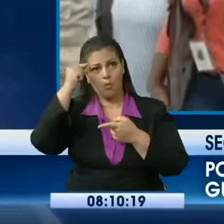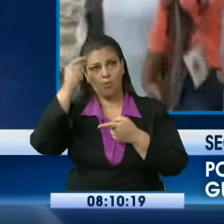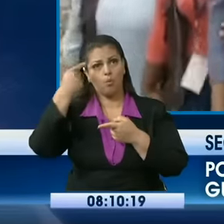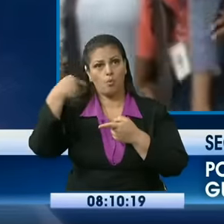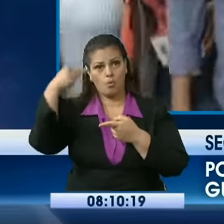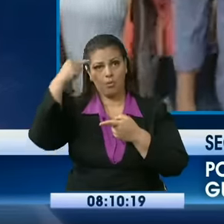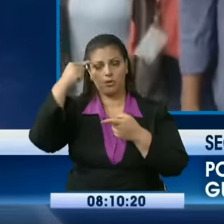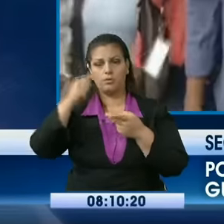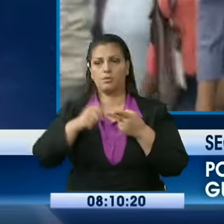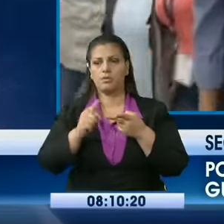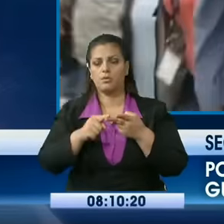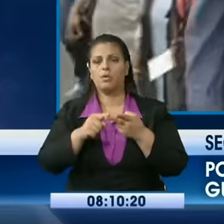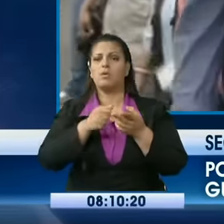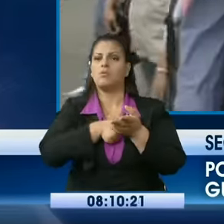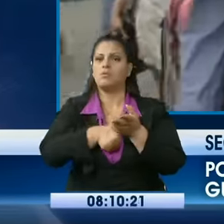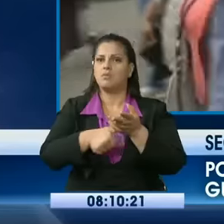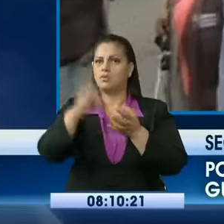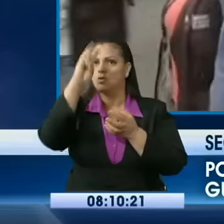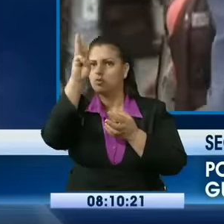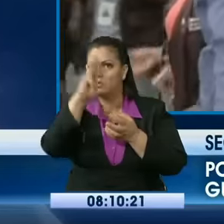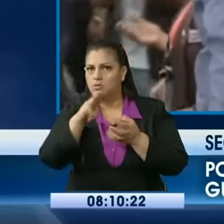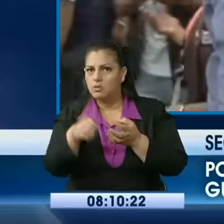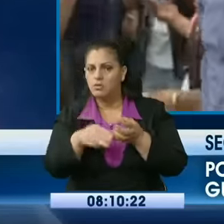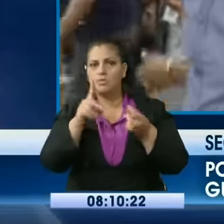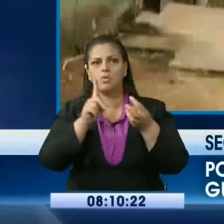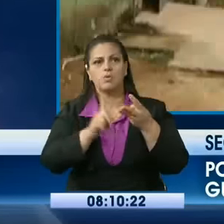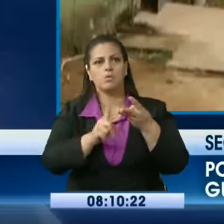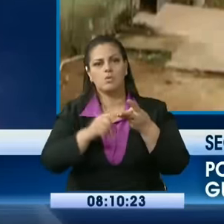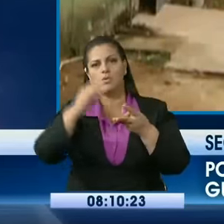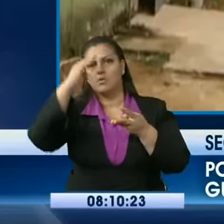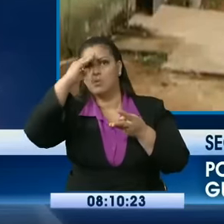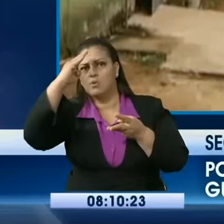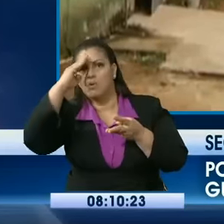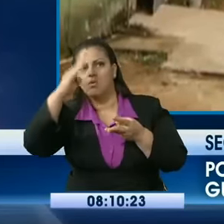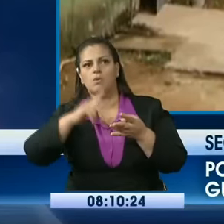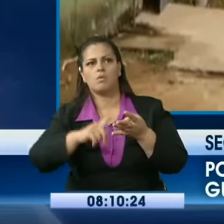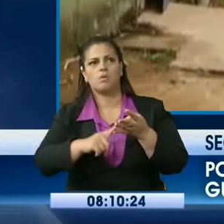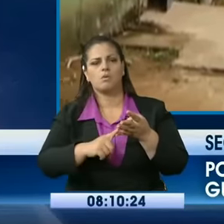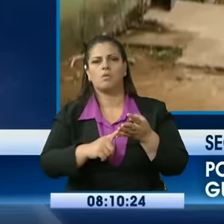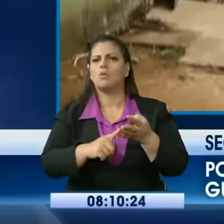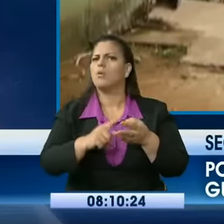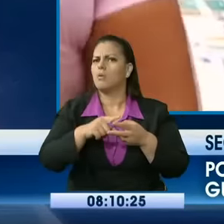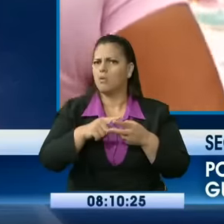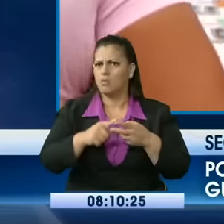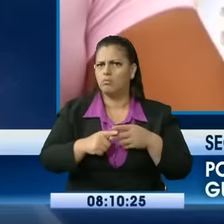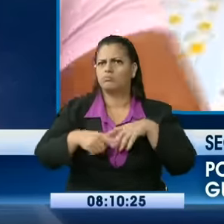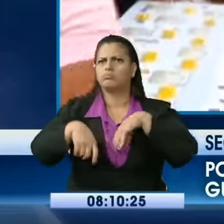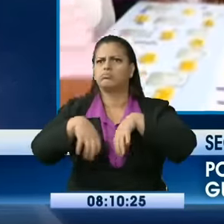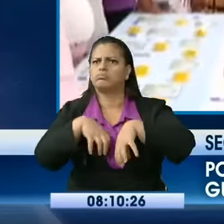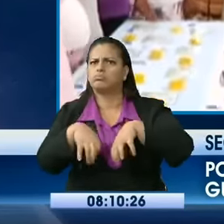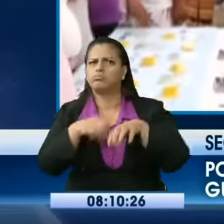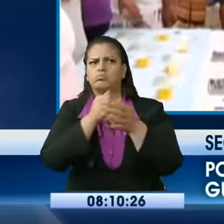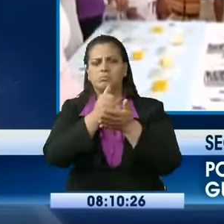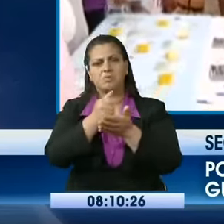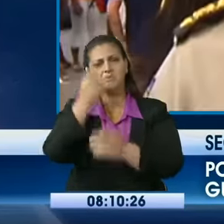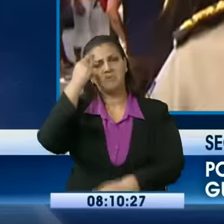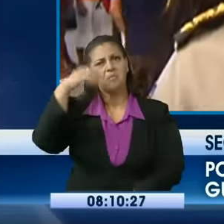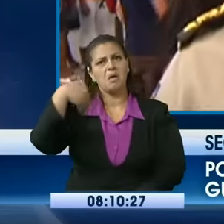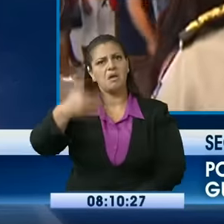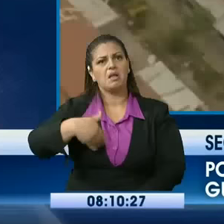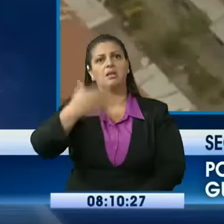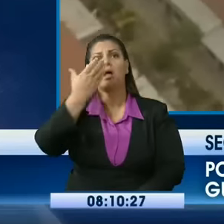diferentes ministerios que intervienen. Creo que antes vamos a ver esos resultados. Para mí que agosto, por ahí a fines de agosto, estamos viendo ya otra cara en ese y sector. Para